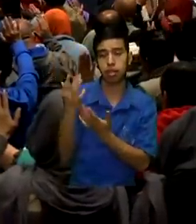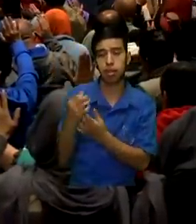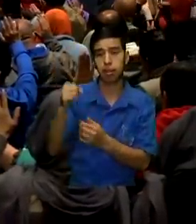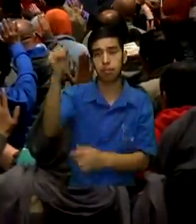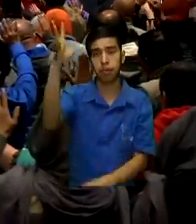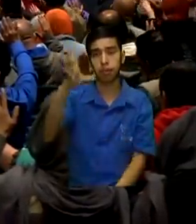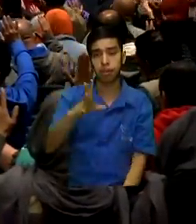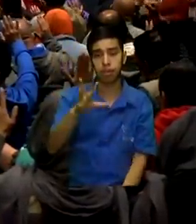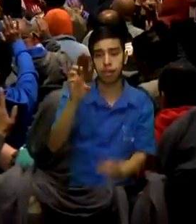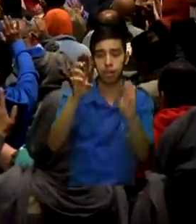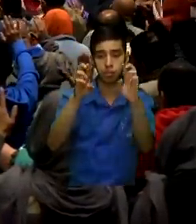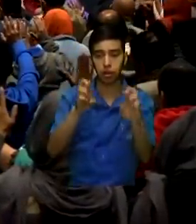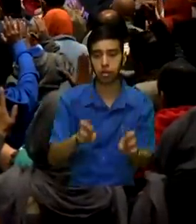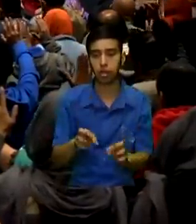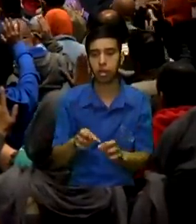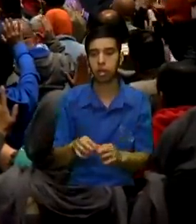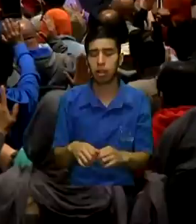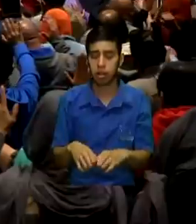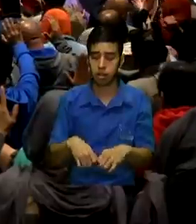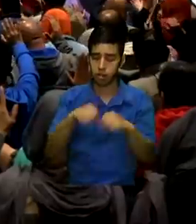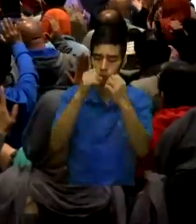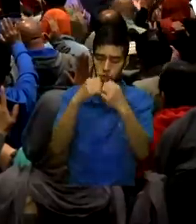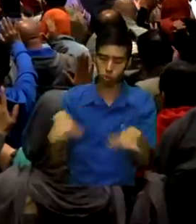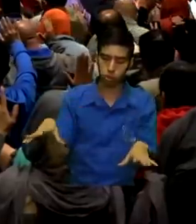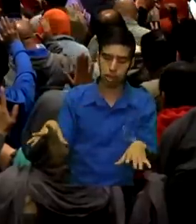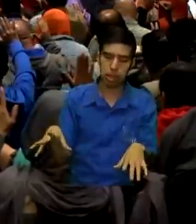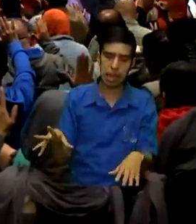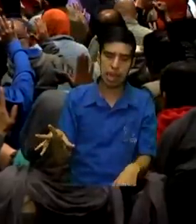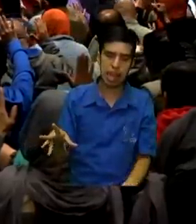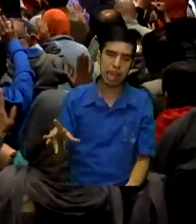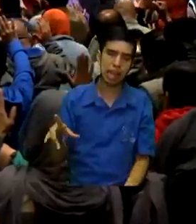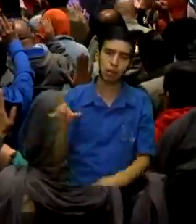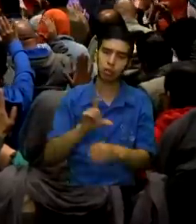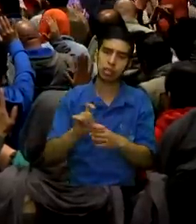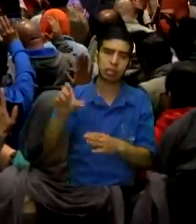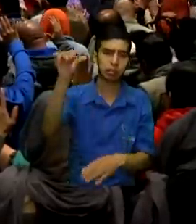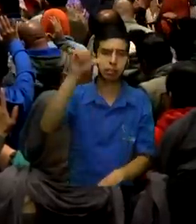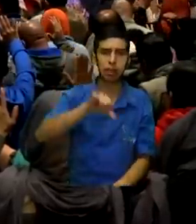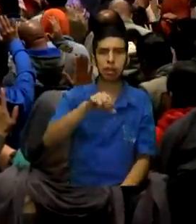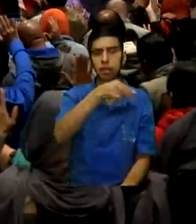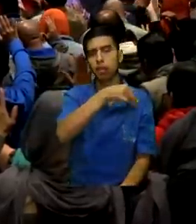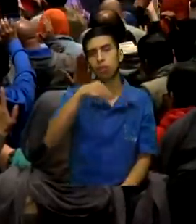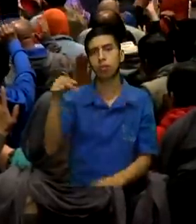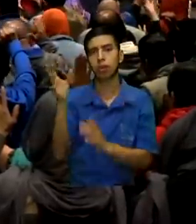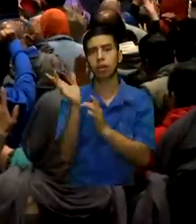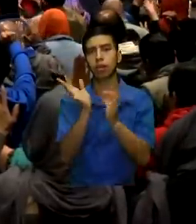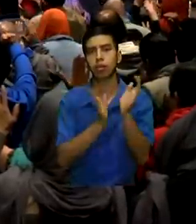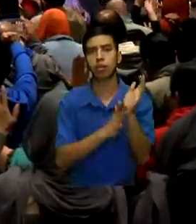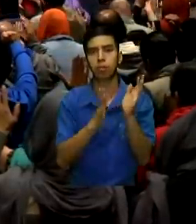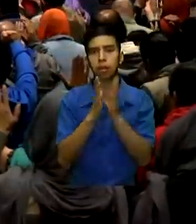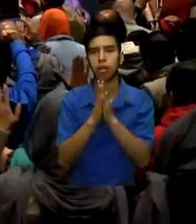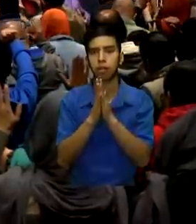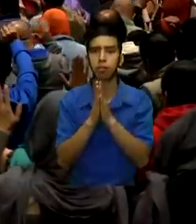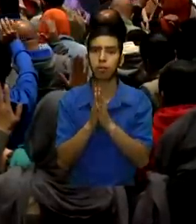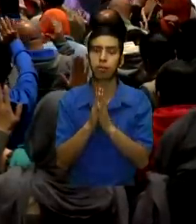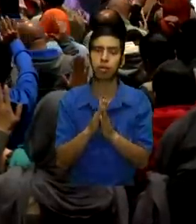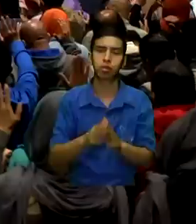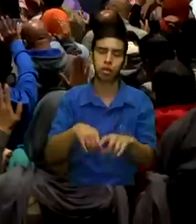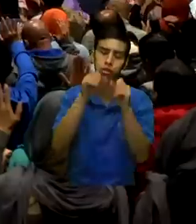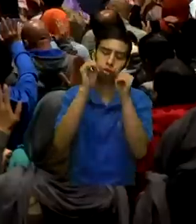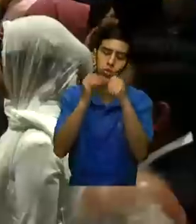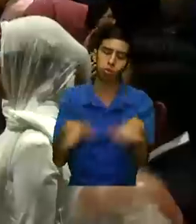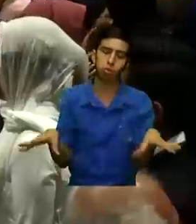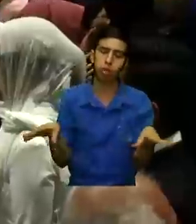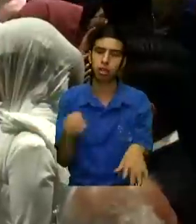Bendice a esta gente, rompe, Señor, cualquier maldición. Te lo rogamos con todo nuestro corazón. Rompe eso,